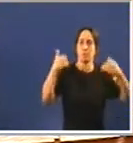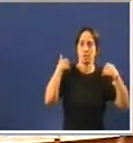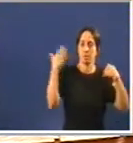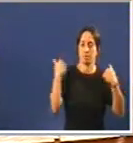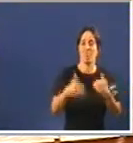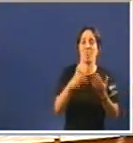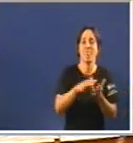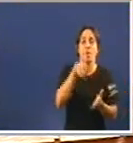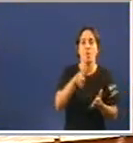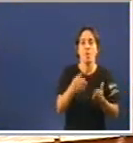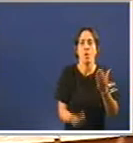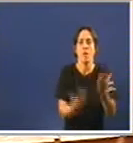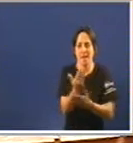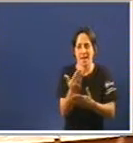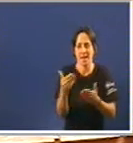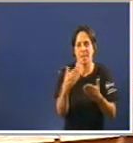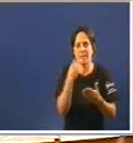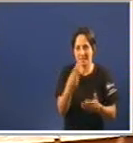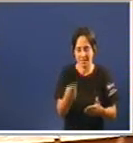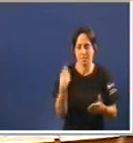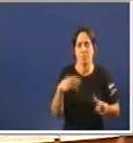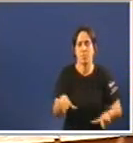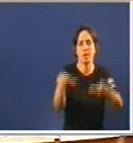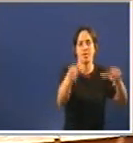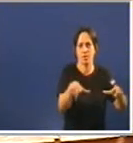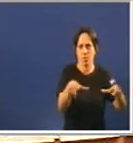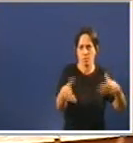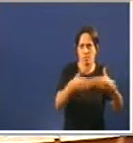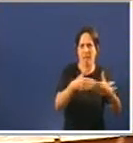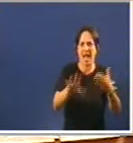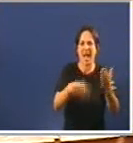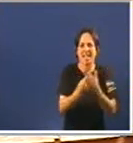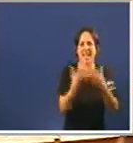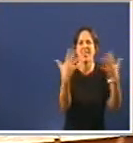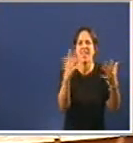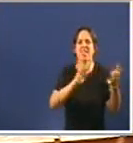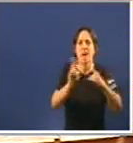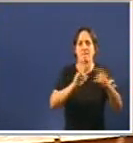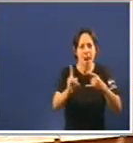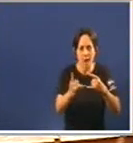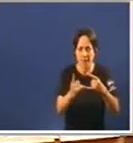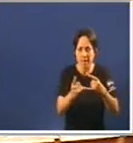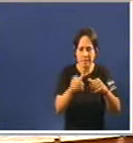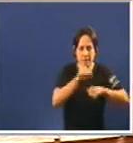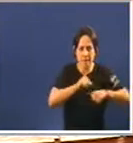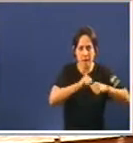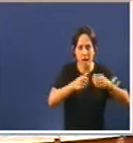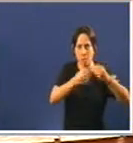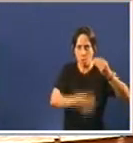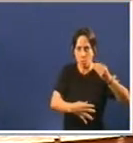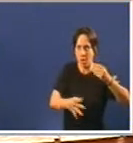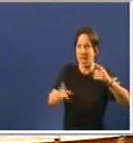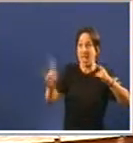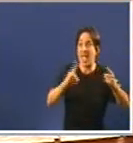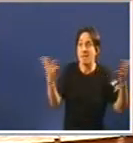mañán, a plataforma bloqueouse outra vez acumulando ata 10 chamadas de emerxencias en cola. Emerxencias que